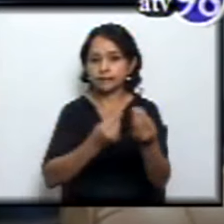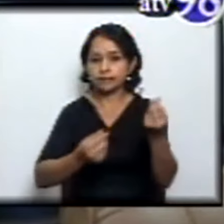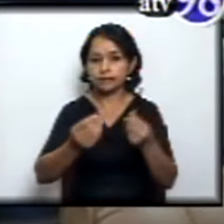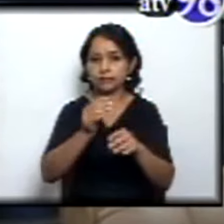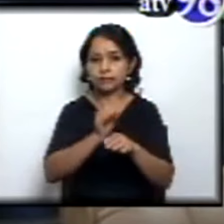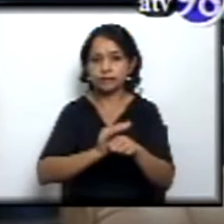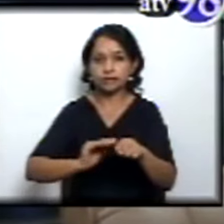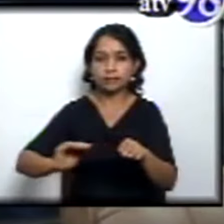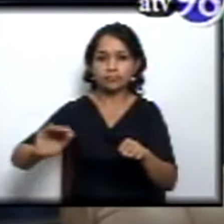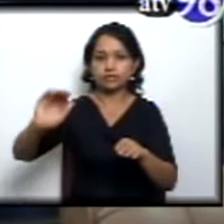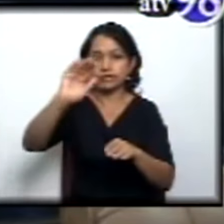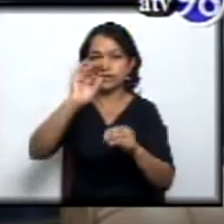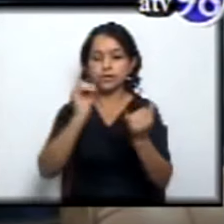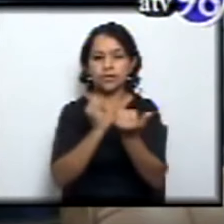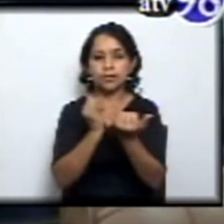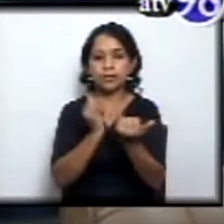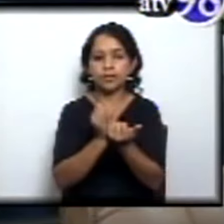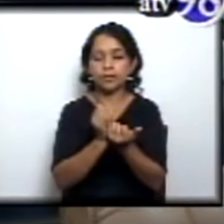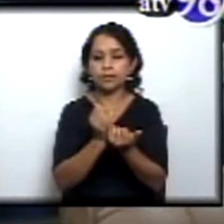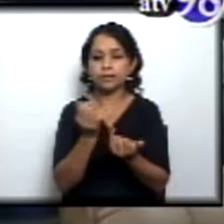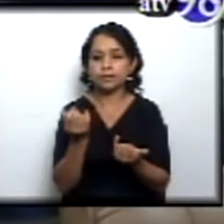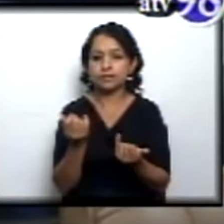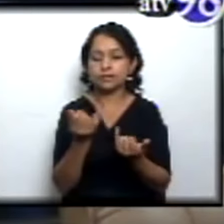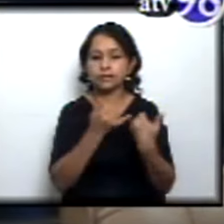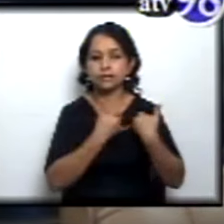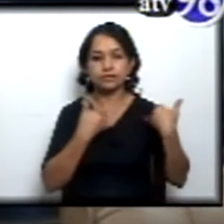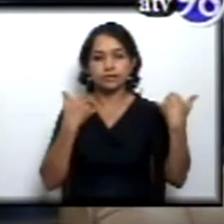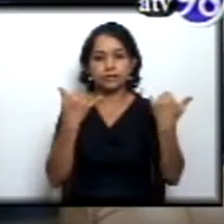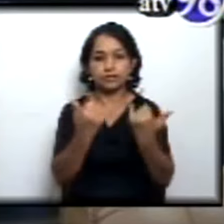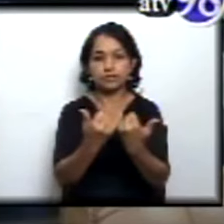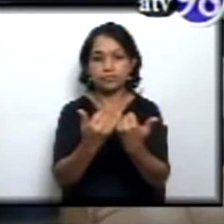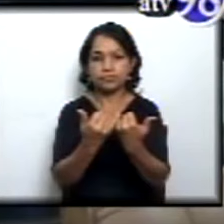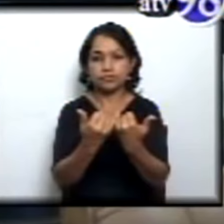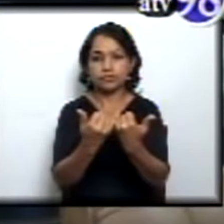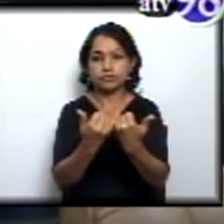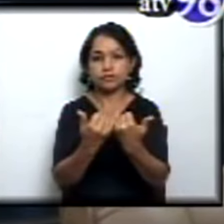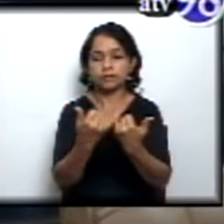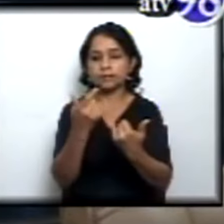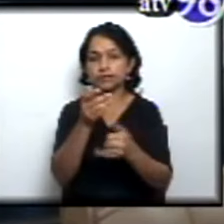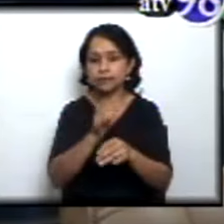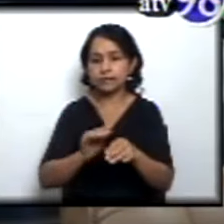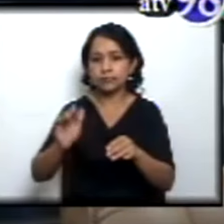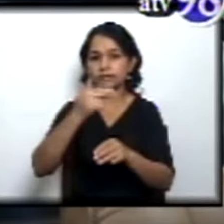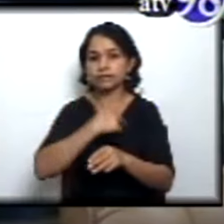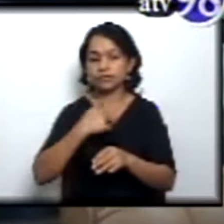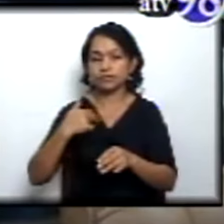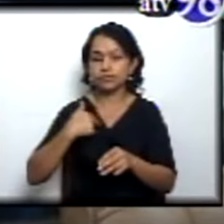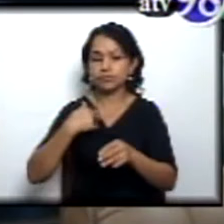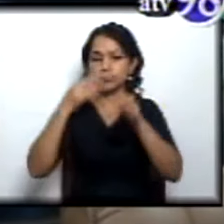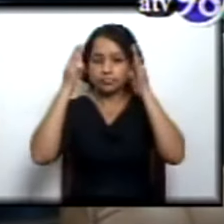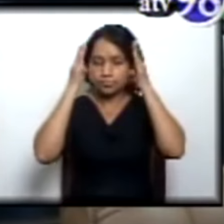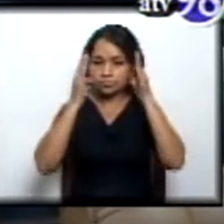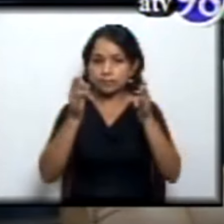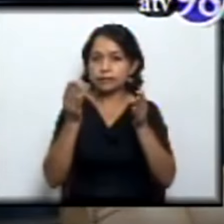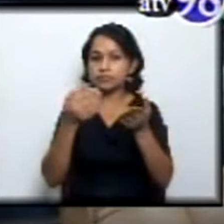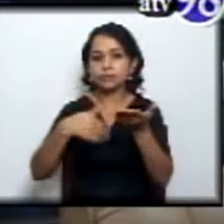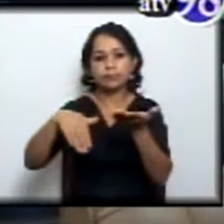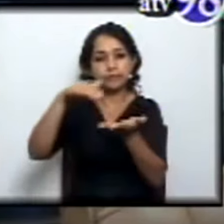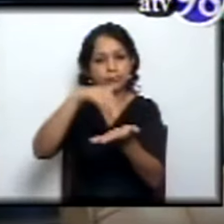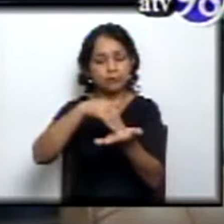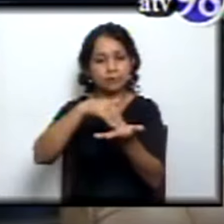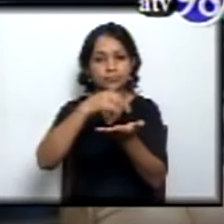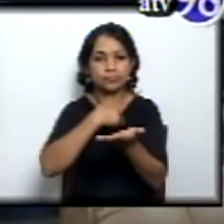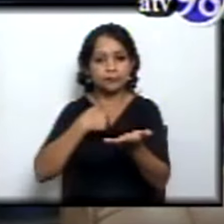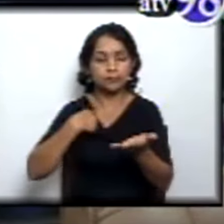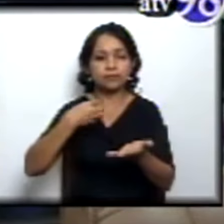por encima de una secretaría, por encima de un instituto, por encima de un ente descentralizado o desconcentrado. Por lo tanto,